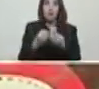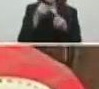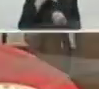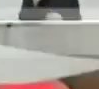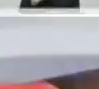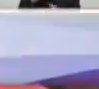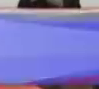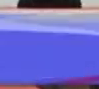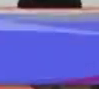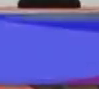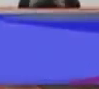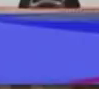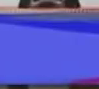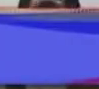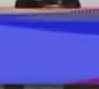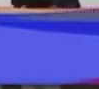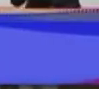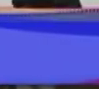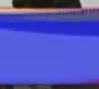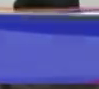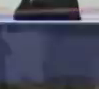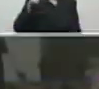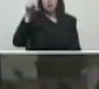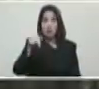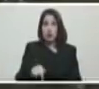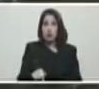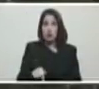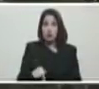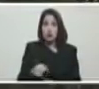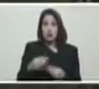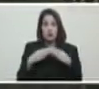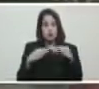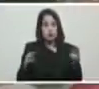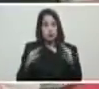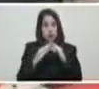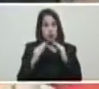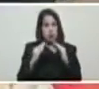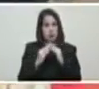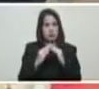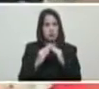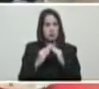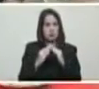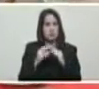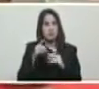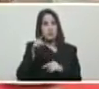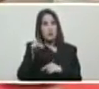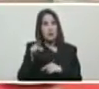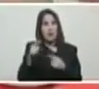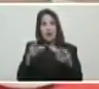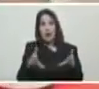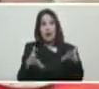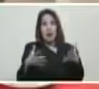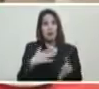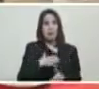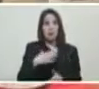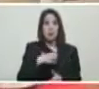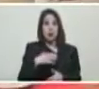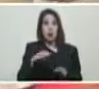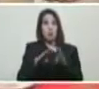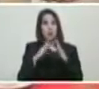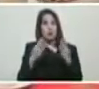entregar las llaves en el día de hoy Johana Sánchez es campeona mundial